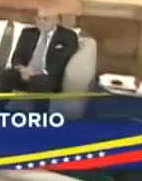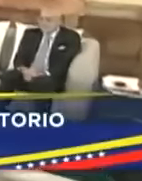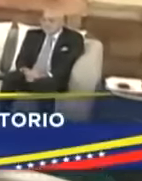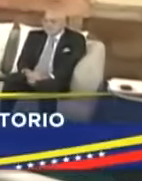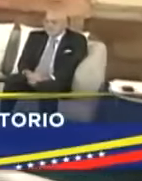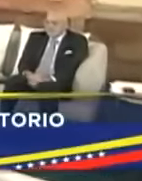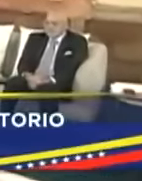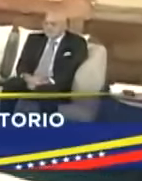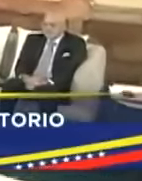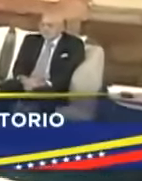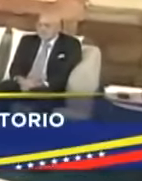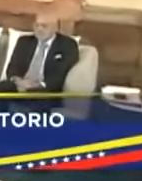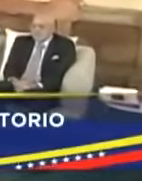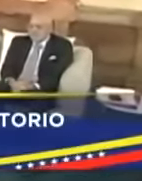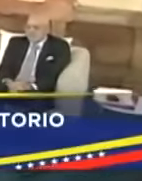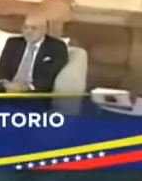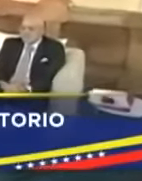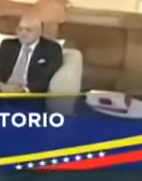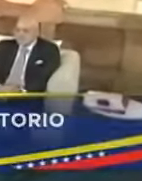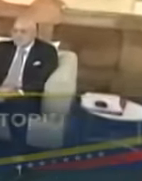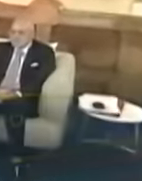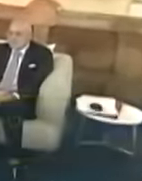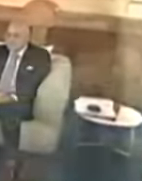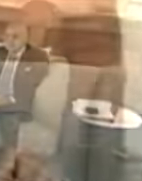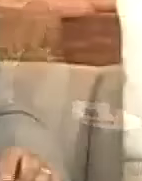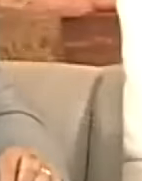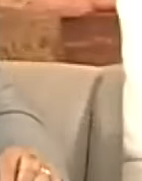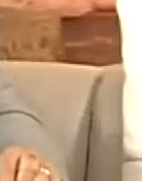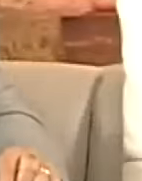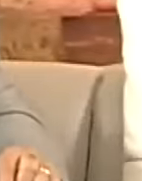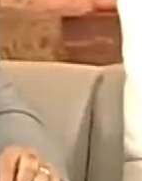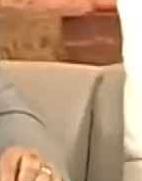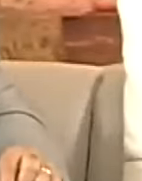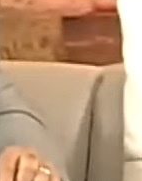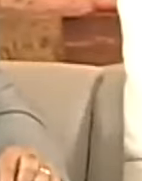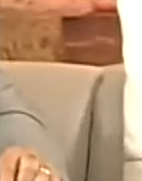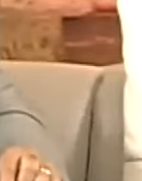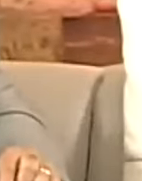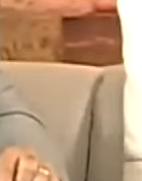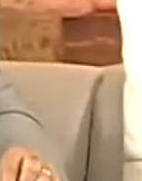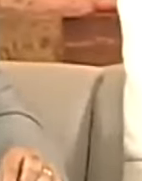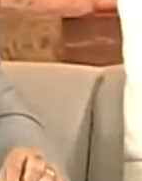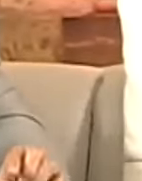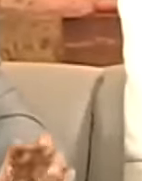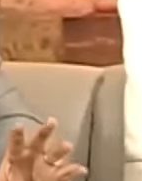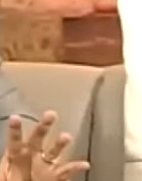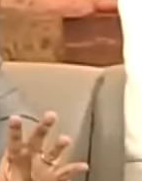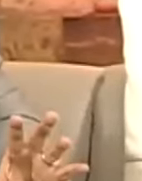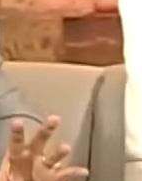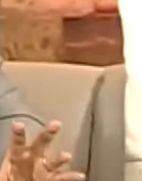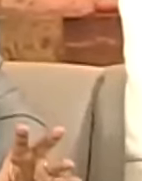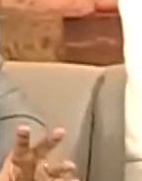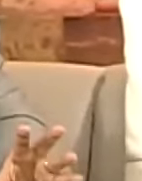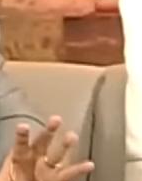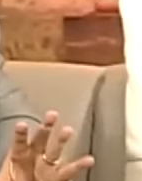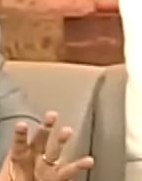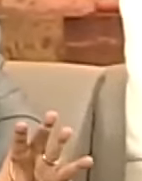fue ratificatorio. El pueblo lo llamaba el referéndum revolcatorio.